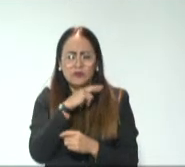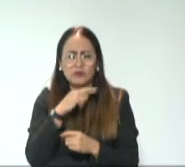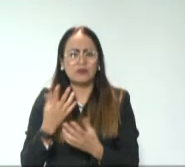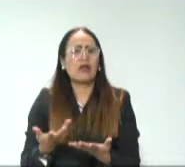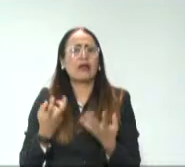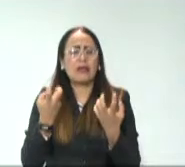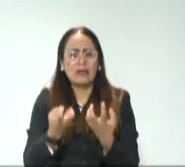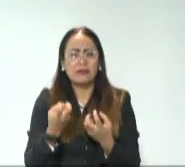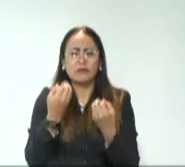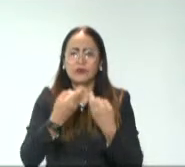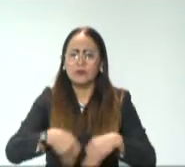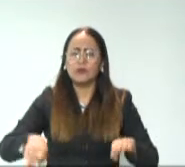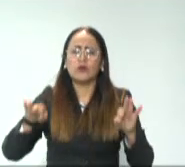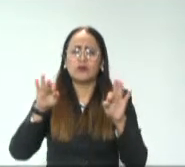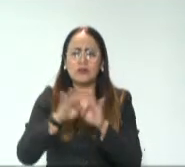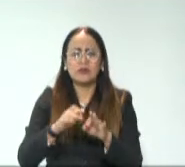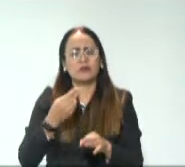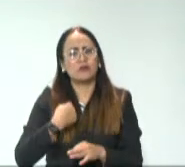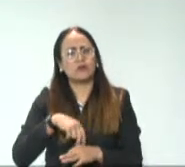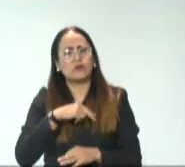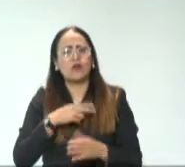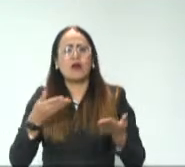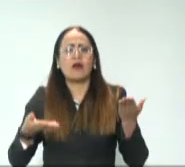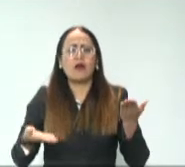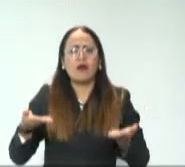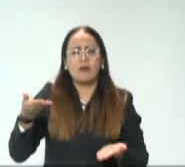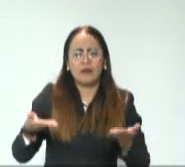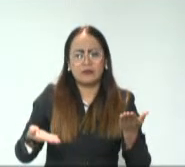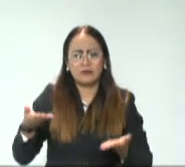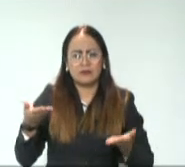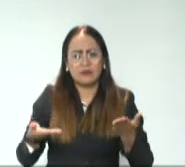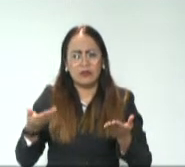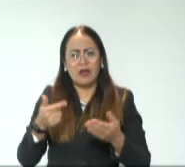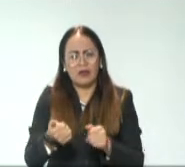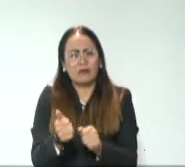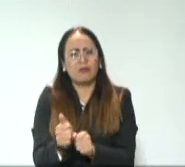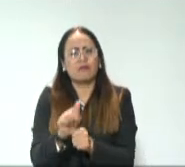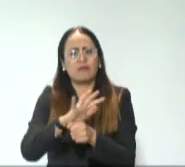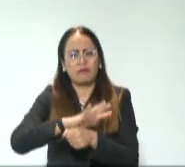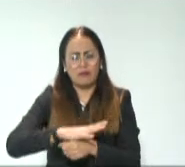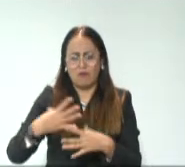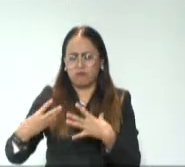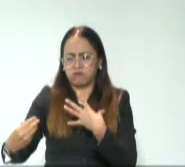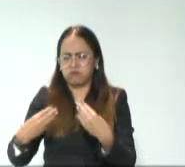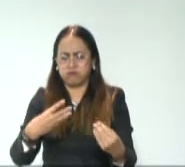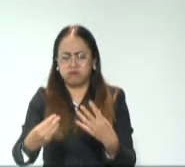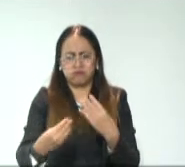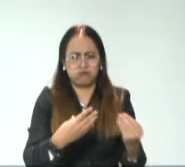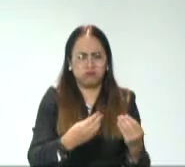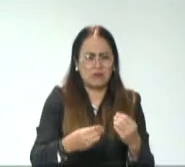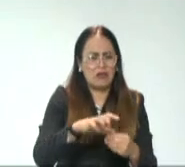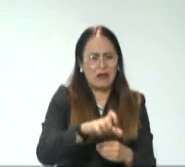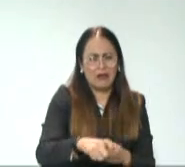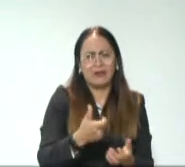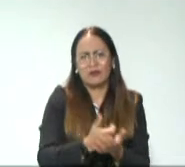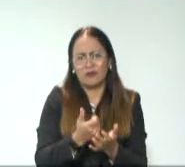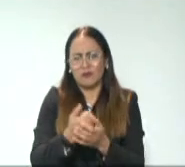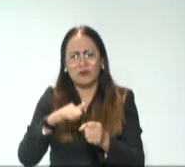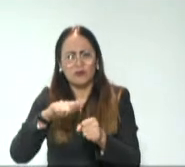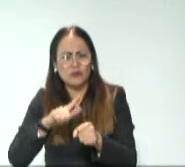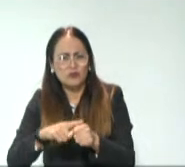importancia que hagamos un balance de cómo la pandemia por covid-19 ha afectado a las dimensiones clave de los